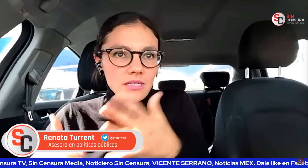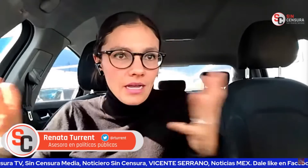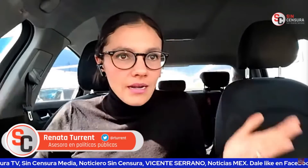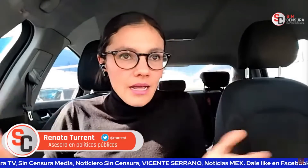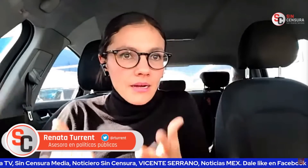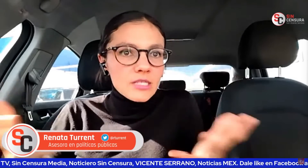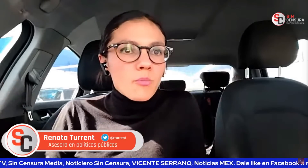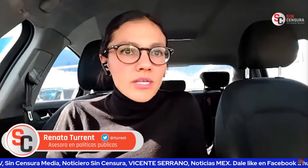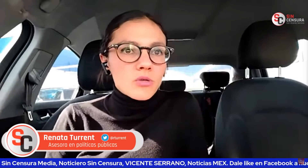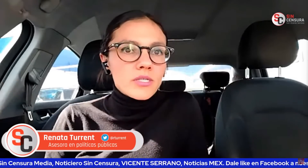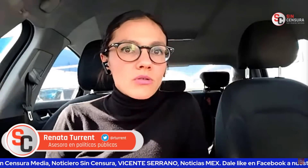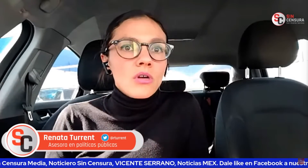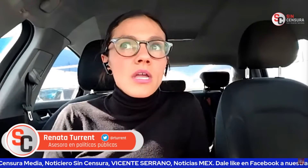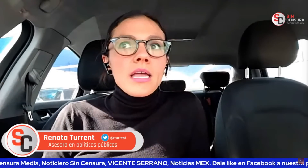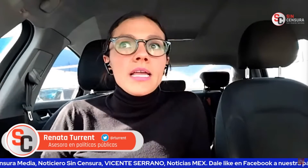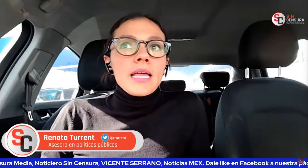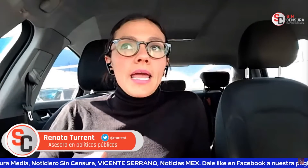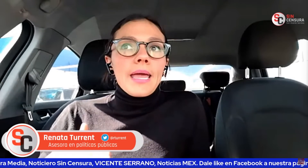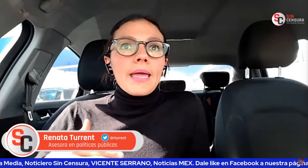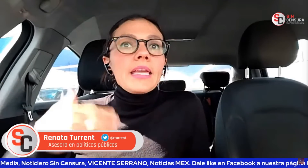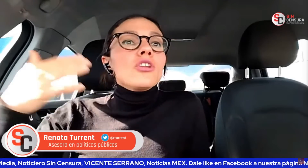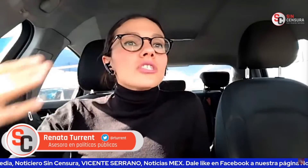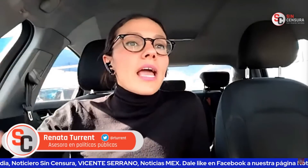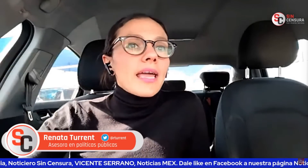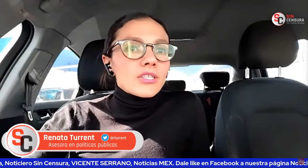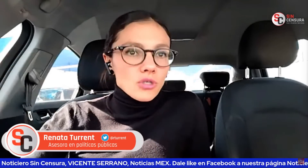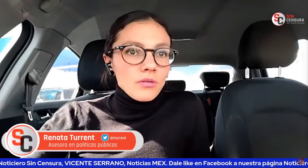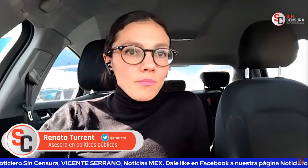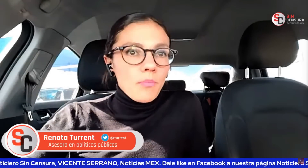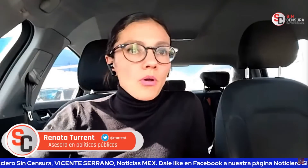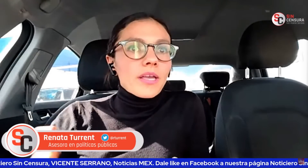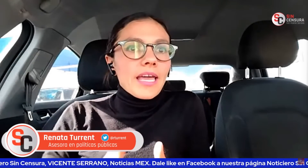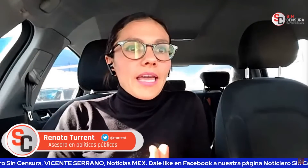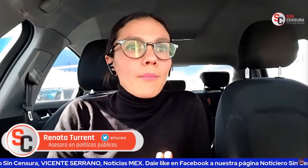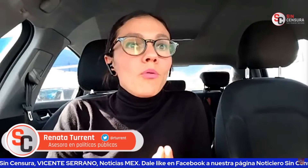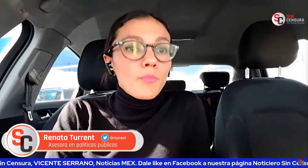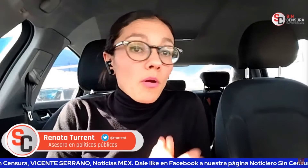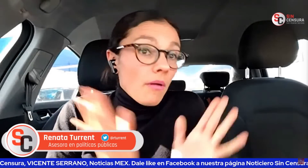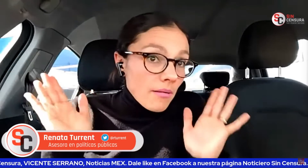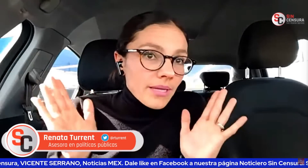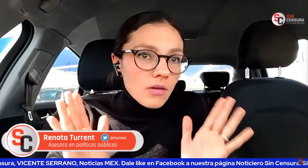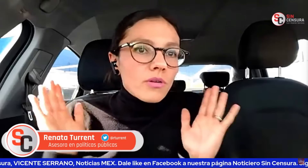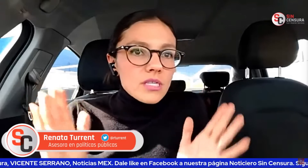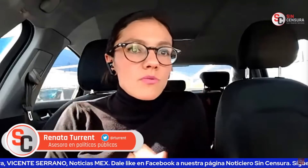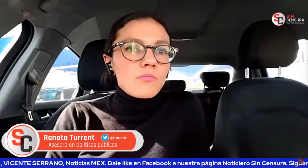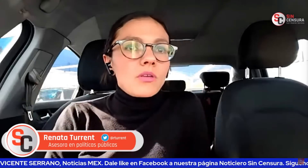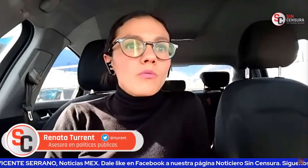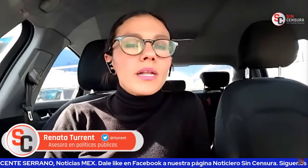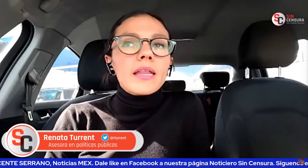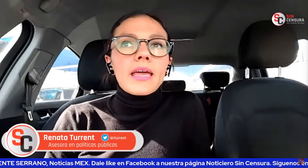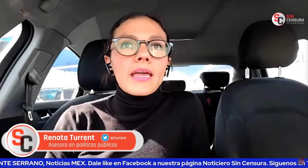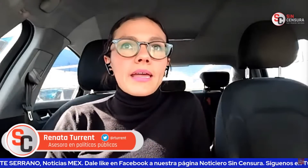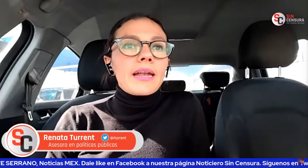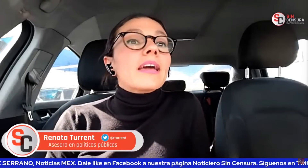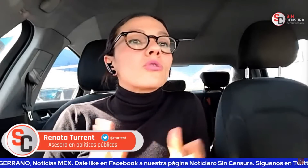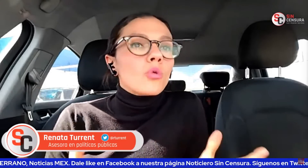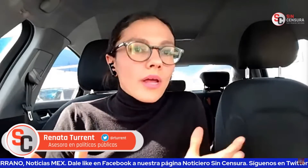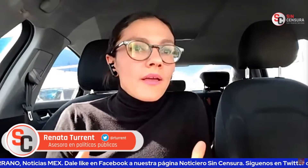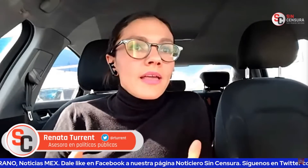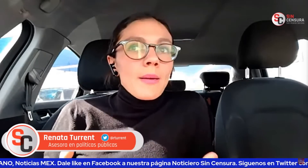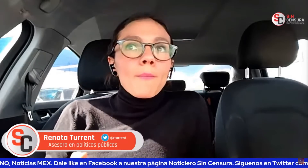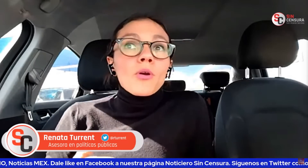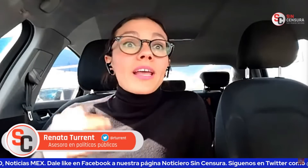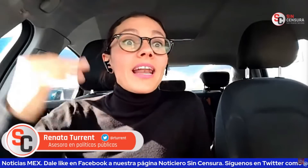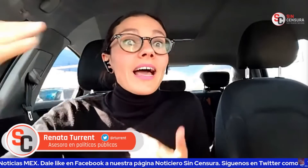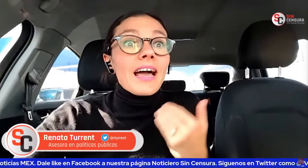abogados han expuesto esto. Y no se ha hecho porque muy probablemente, o esa es mi humilde